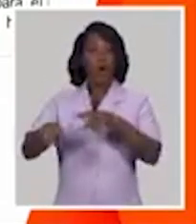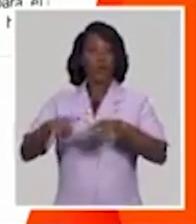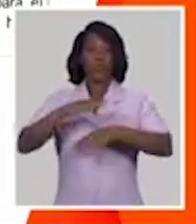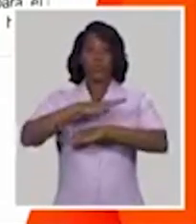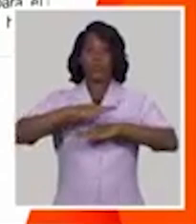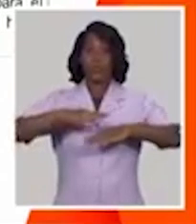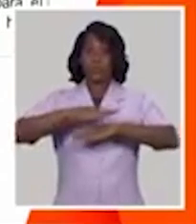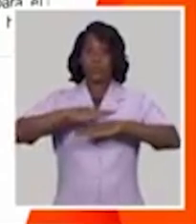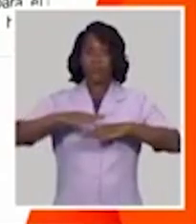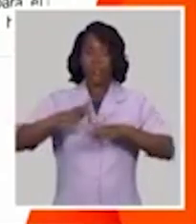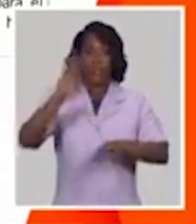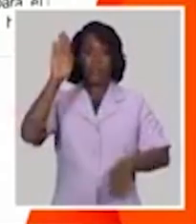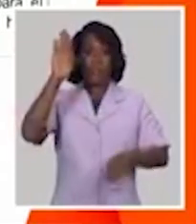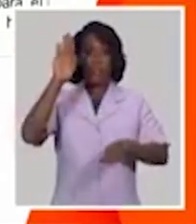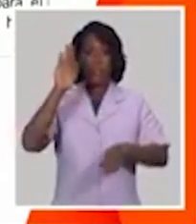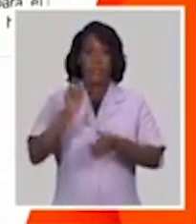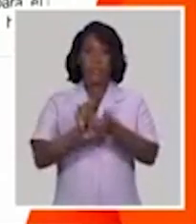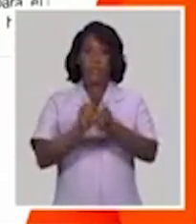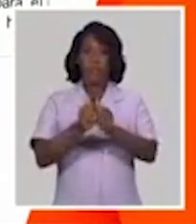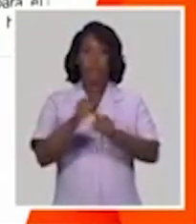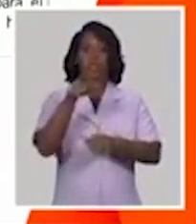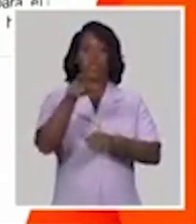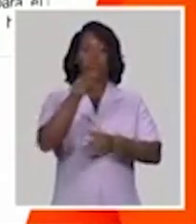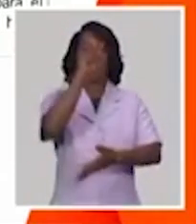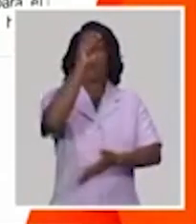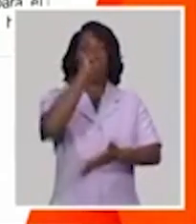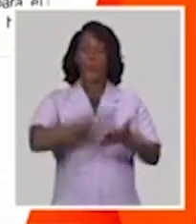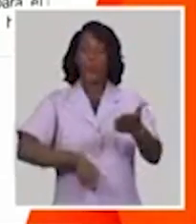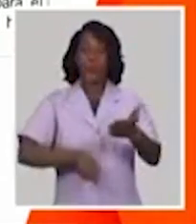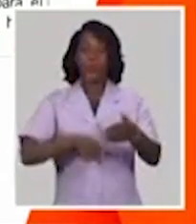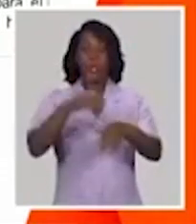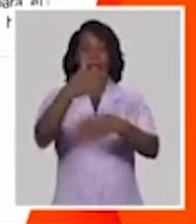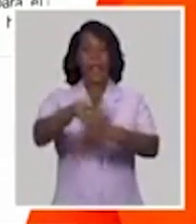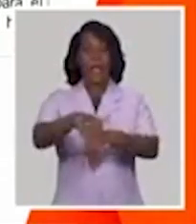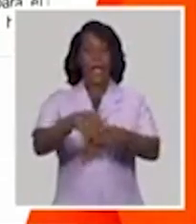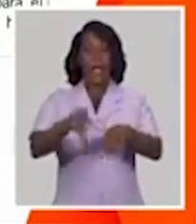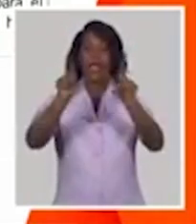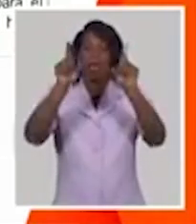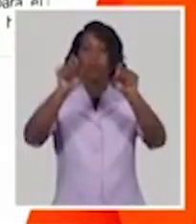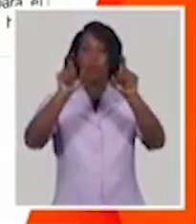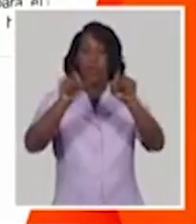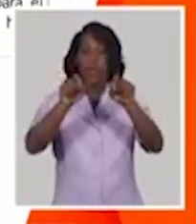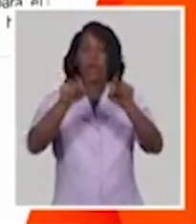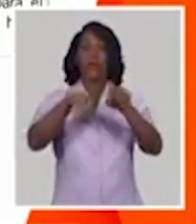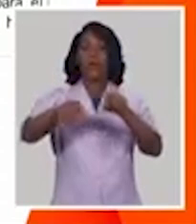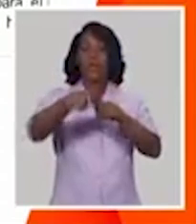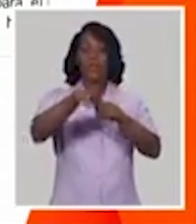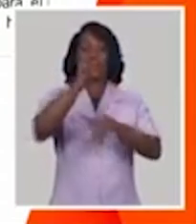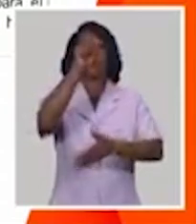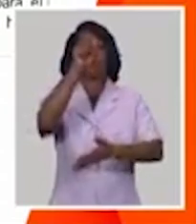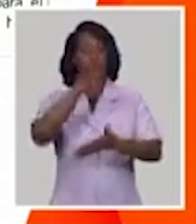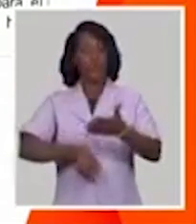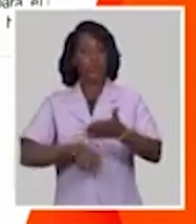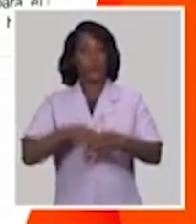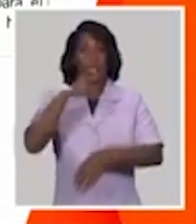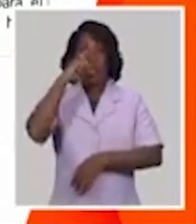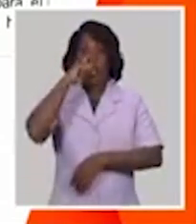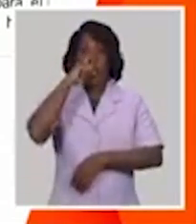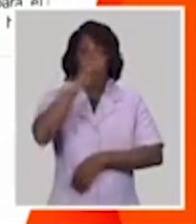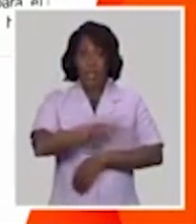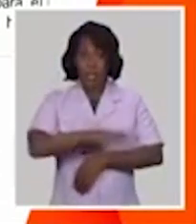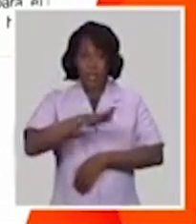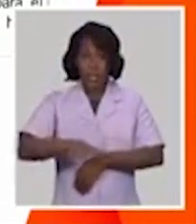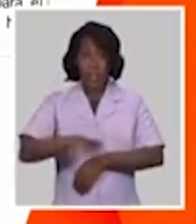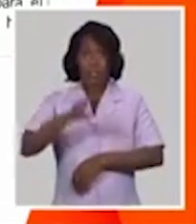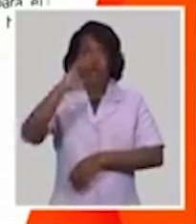la realización de ejercicios, juegos o estancias en la vía pública, permitir que menores de edad o adultos discapacitados se